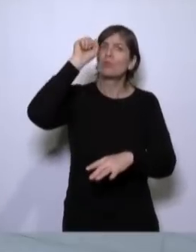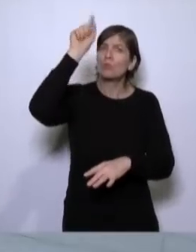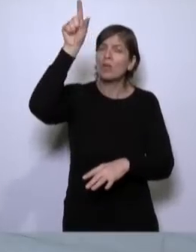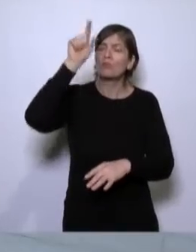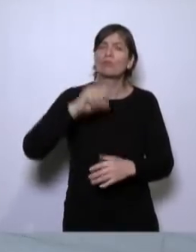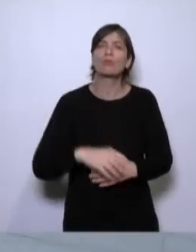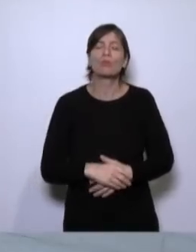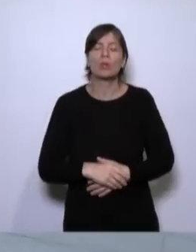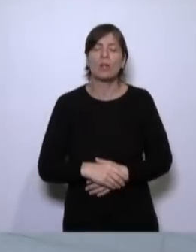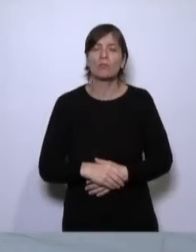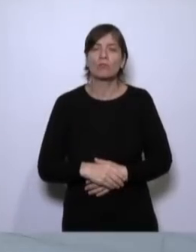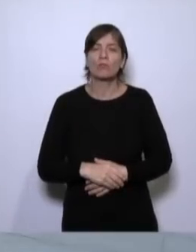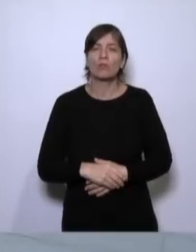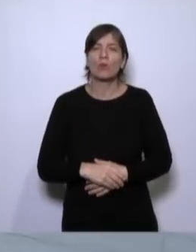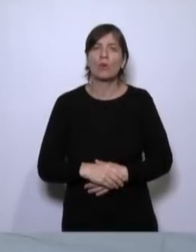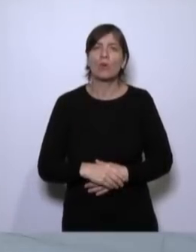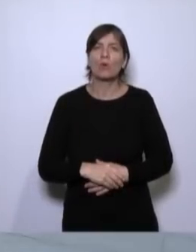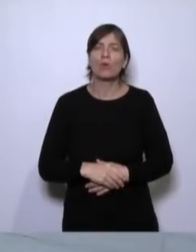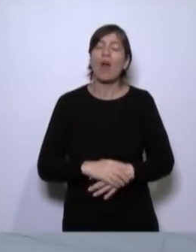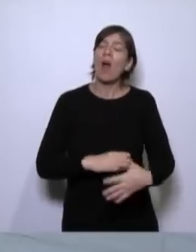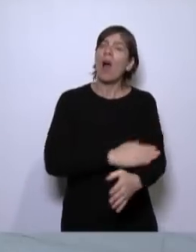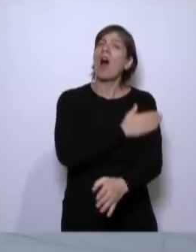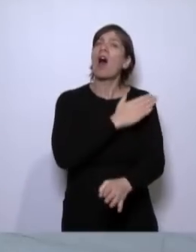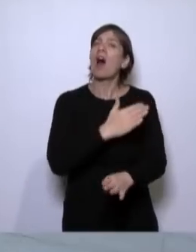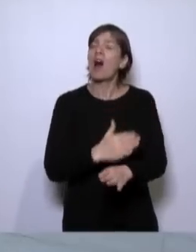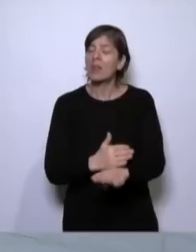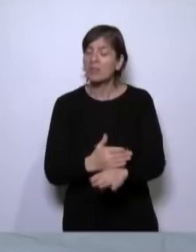proclamamos tu resurrección.